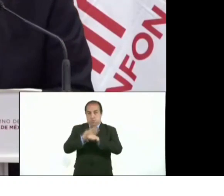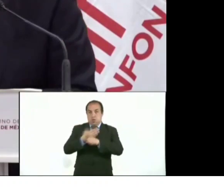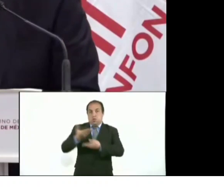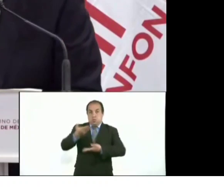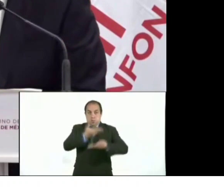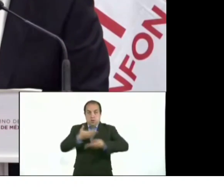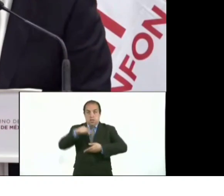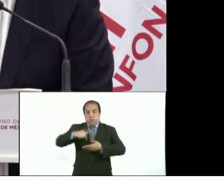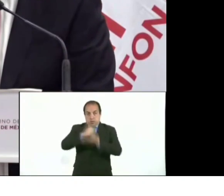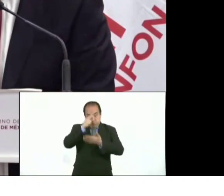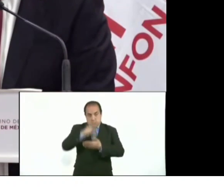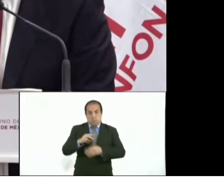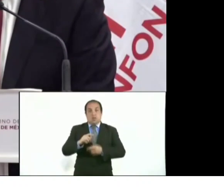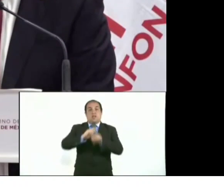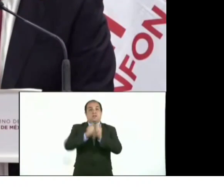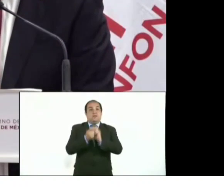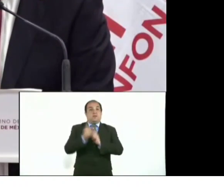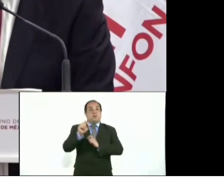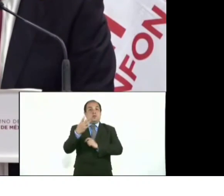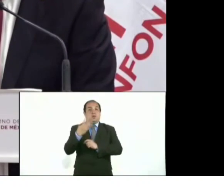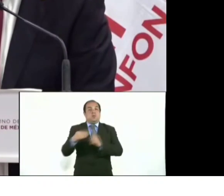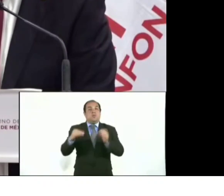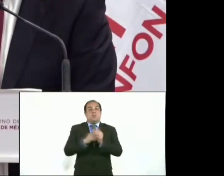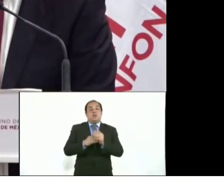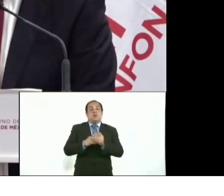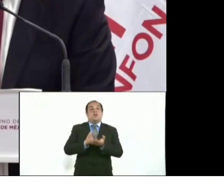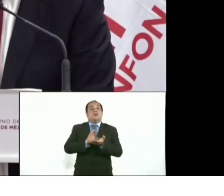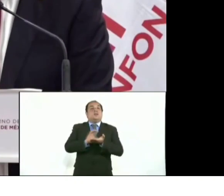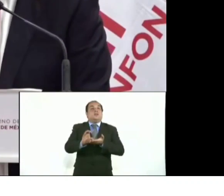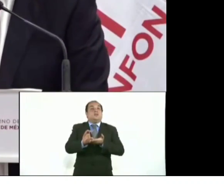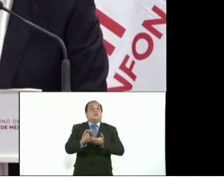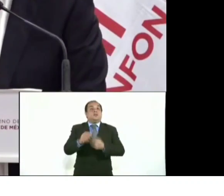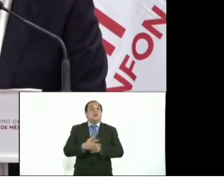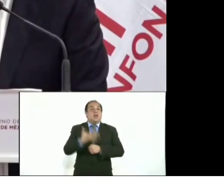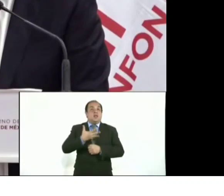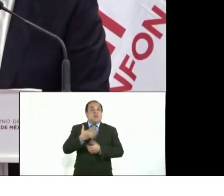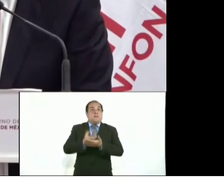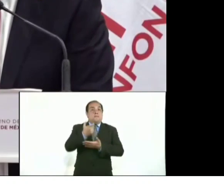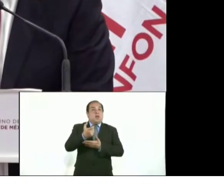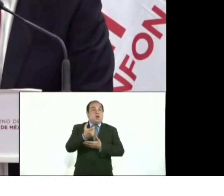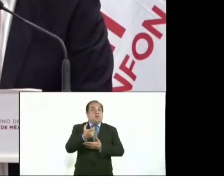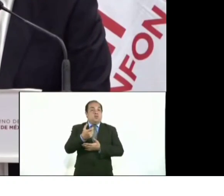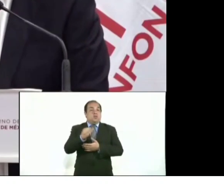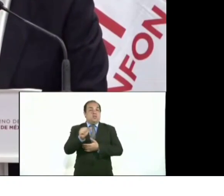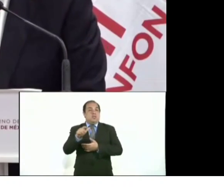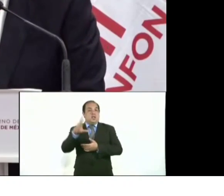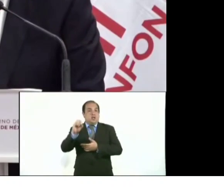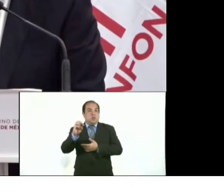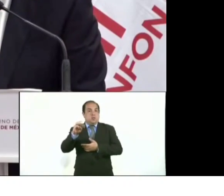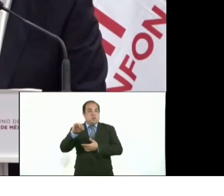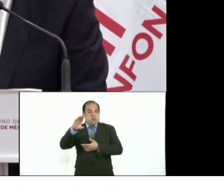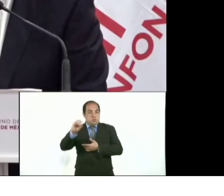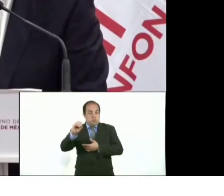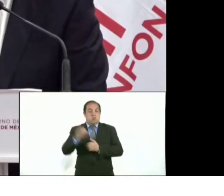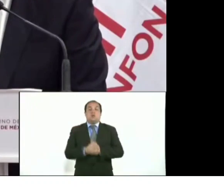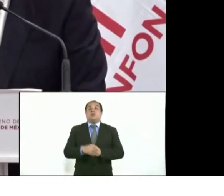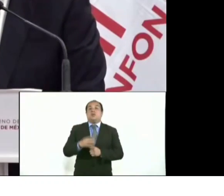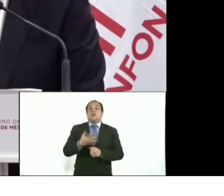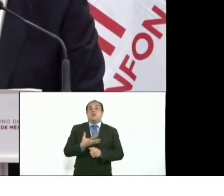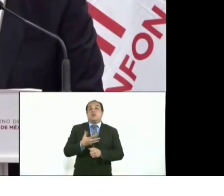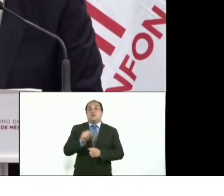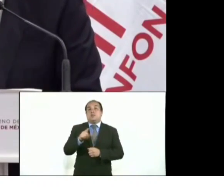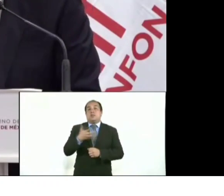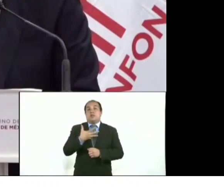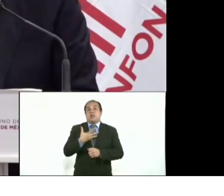en la Ciudad de México se han convertido 24,000 créditos que estaban en salarios mínimos y se han condonado casi 9,000 millones de